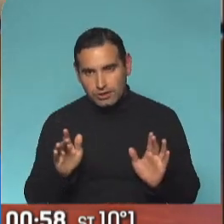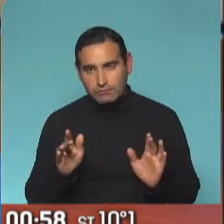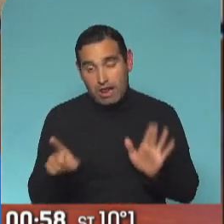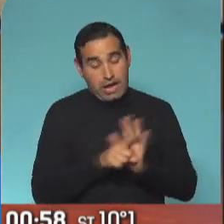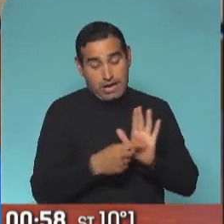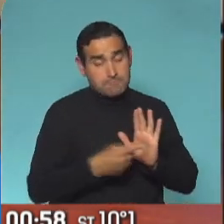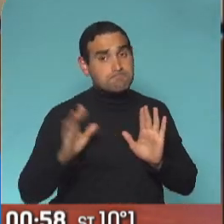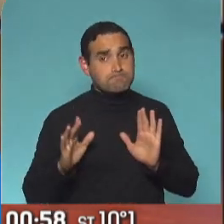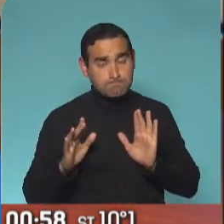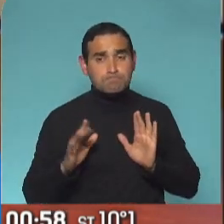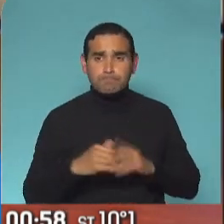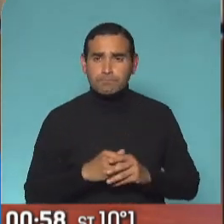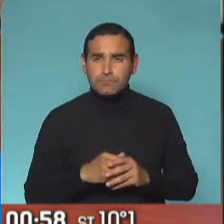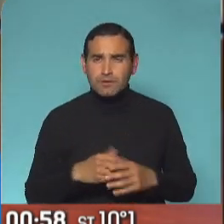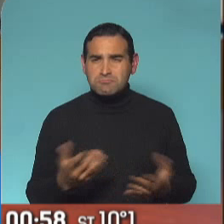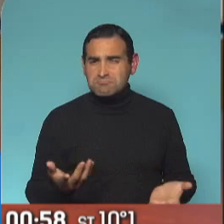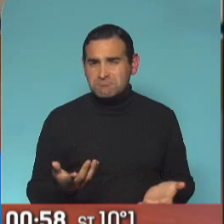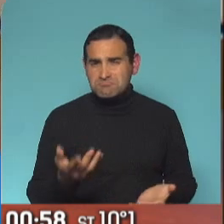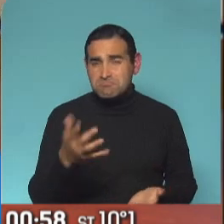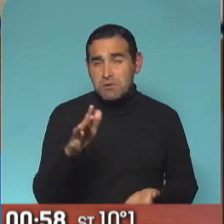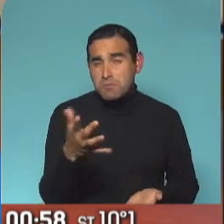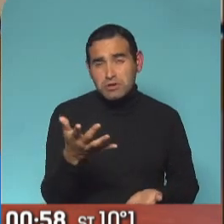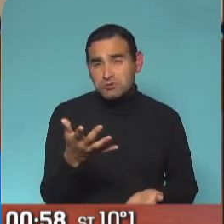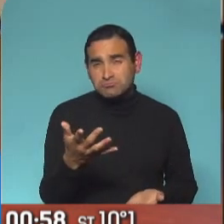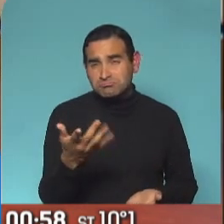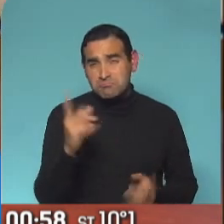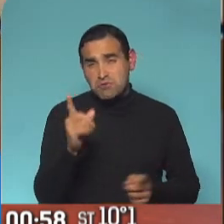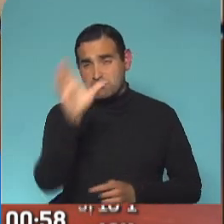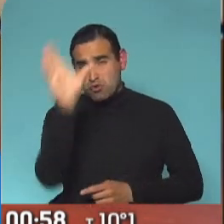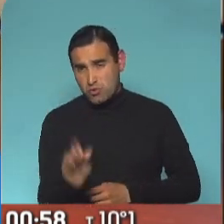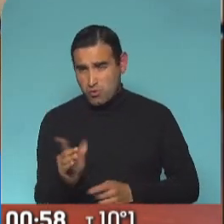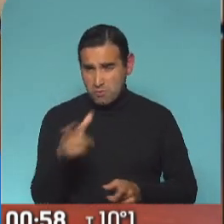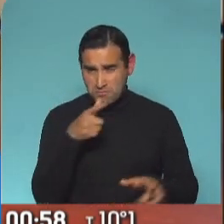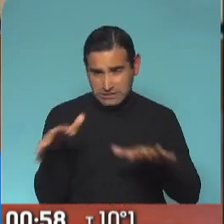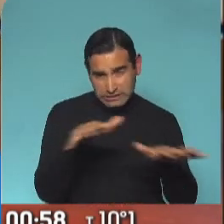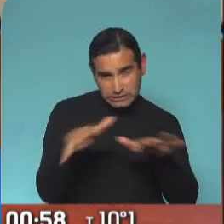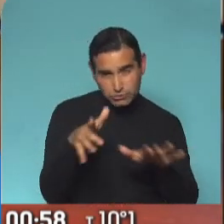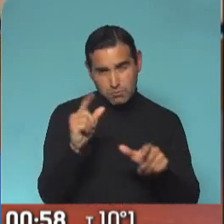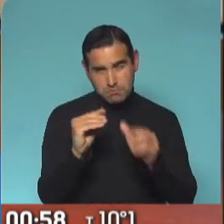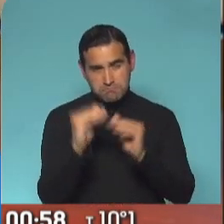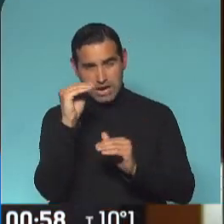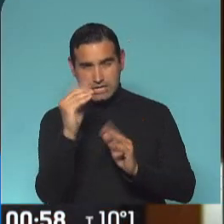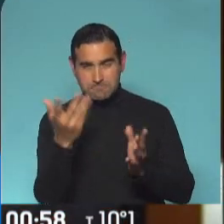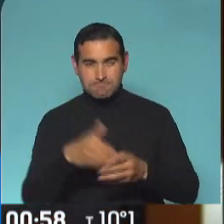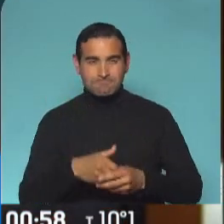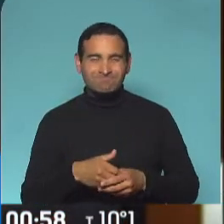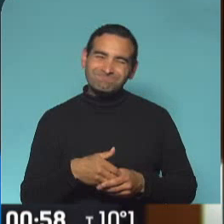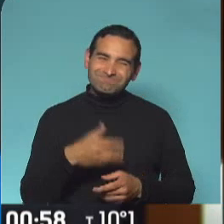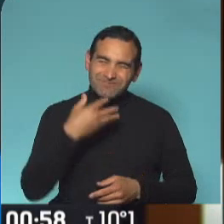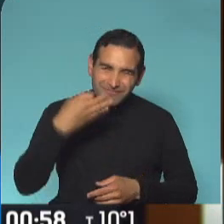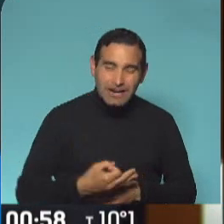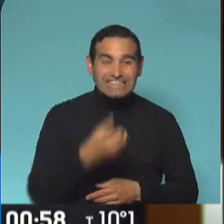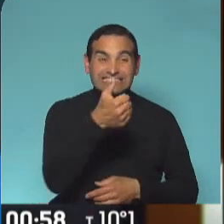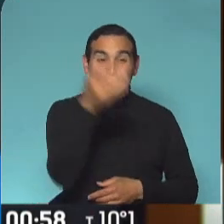ley, es más o menos lo que hay en la región, o un poquito más alto. Sí, en realidad la meta